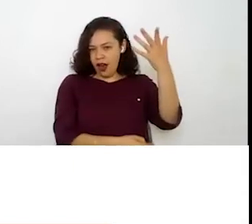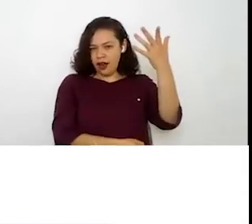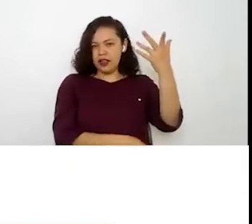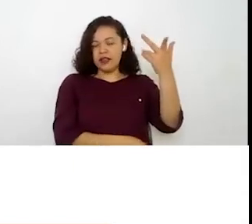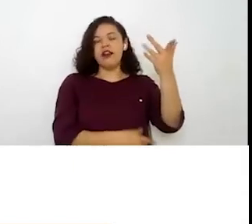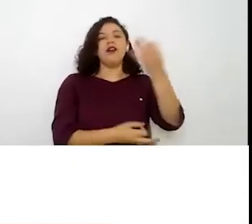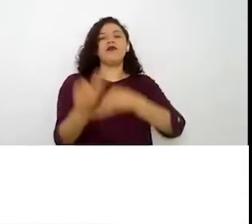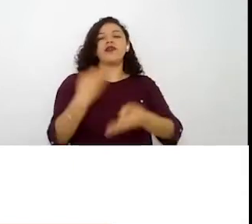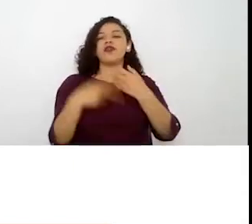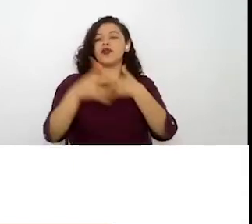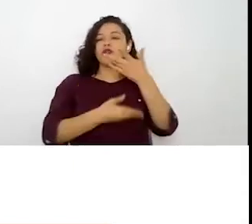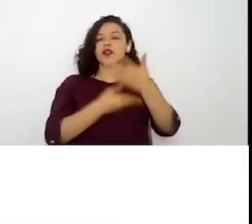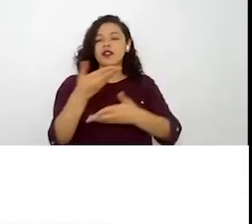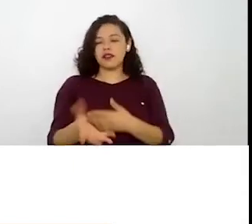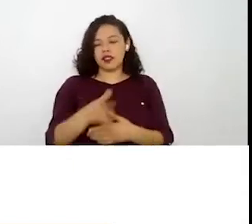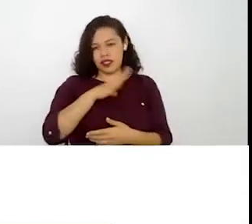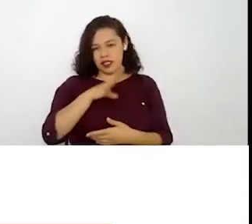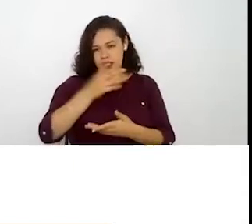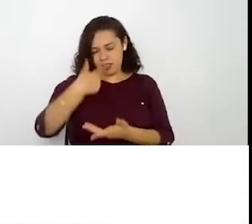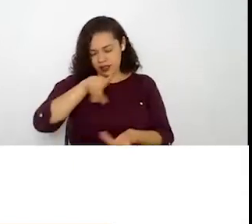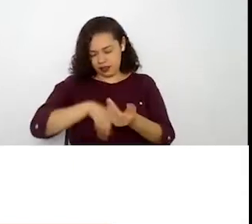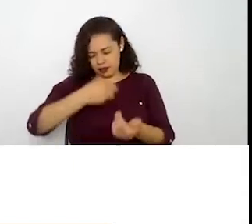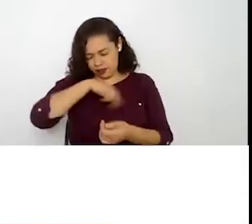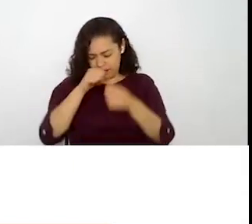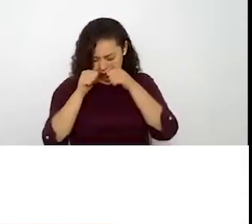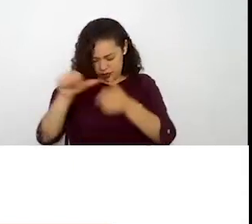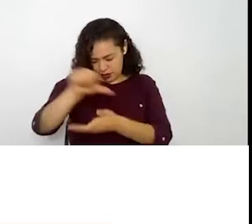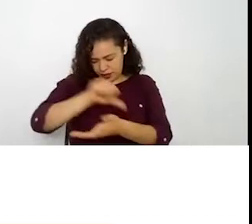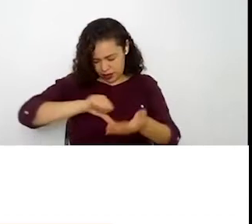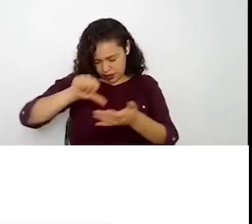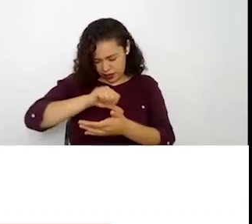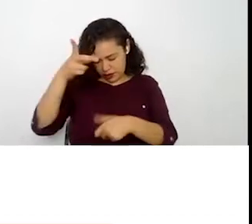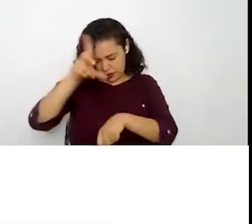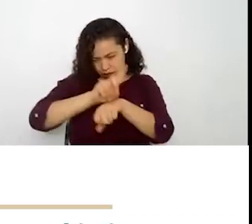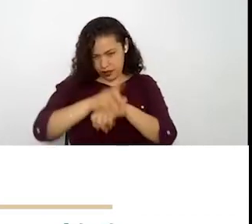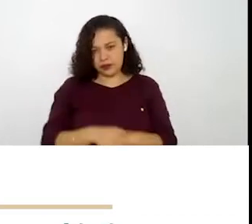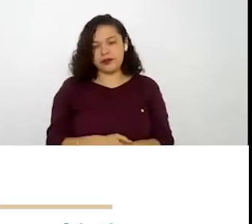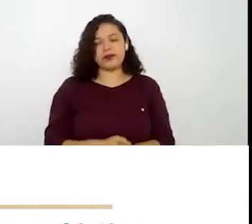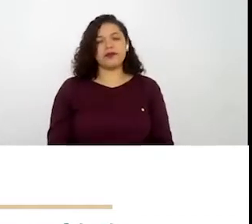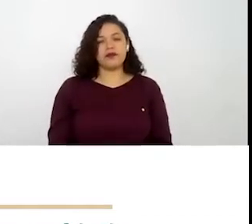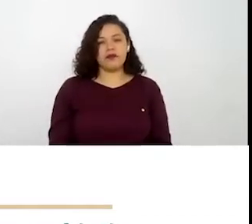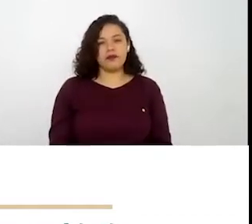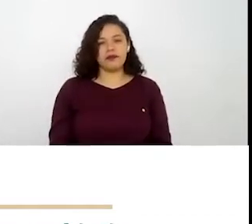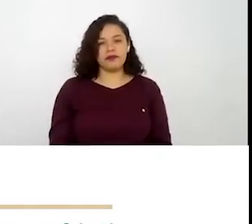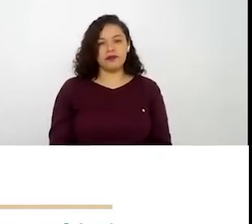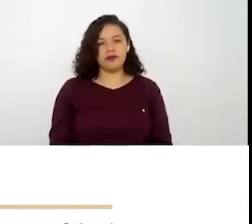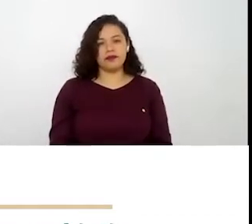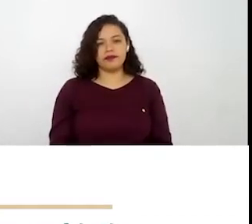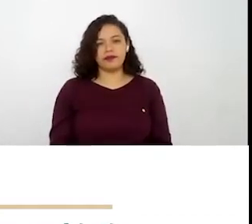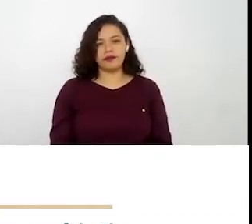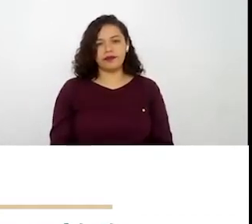que van a componer nuestra atención en el centro de día ahora bien